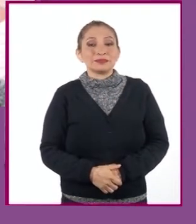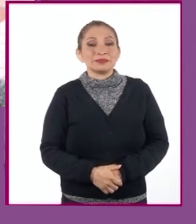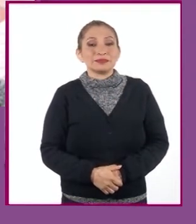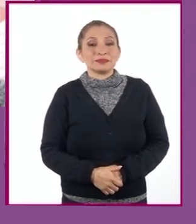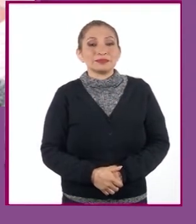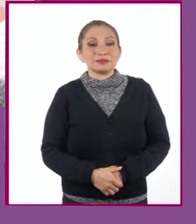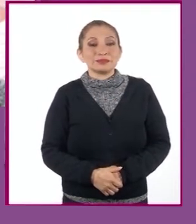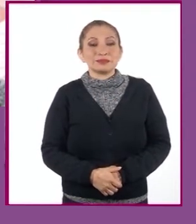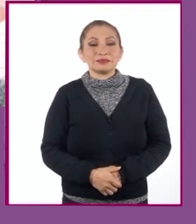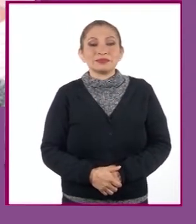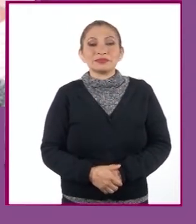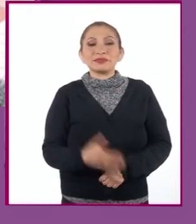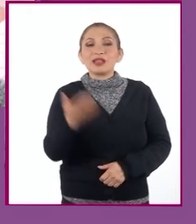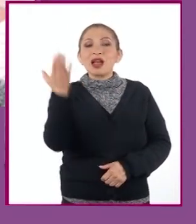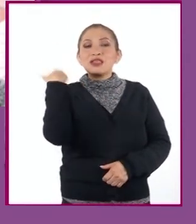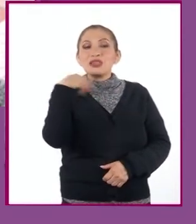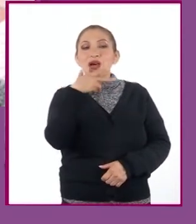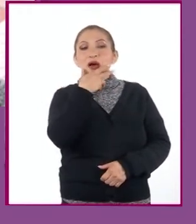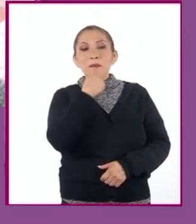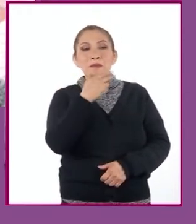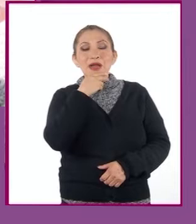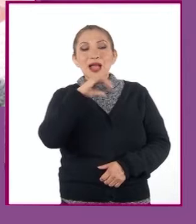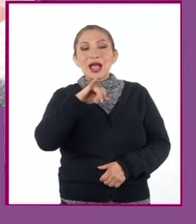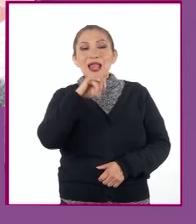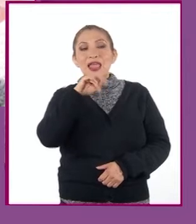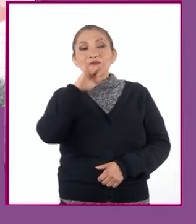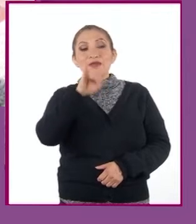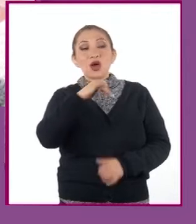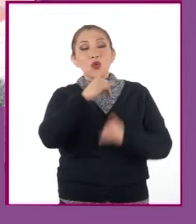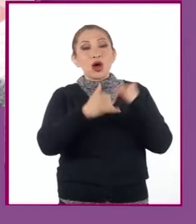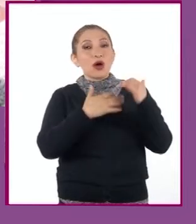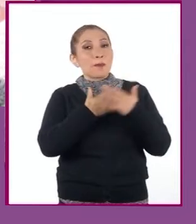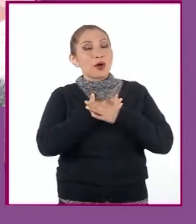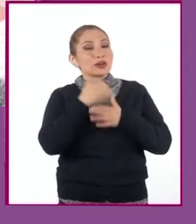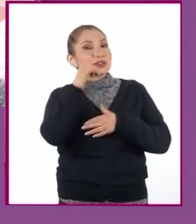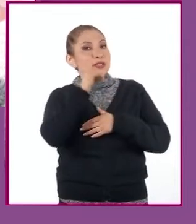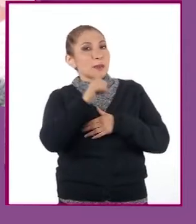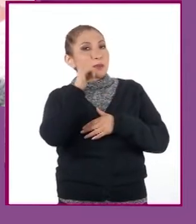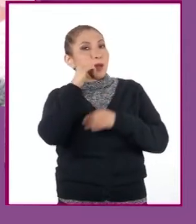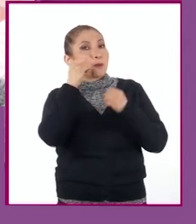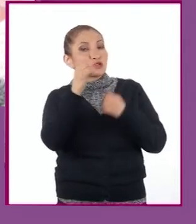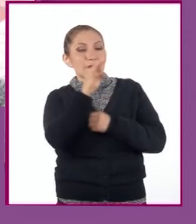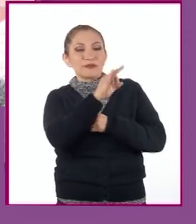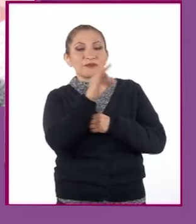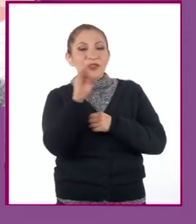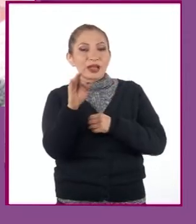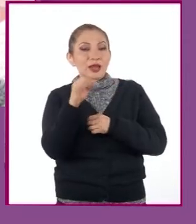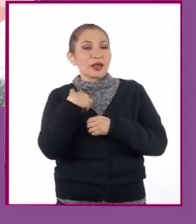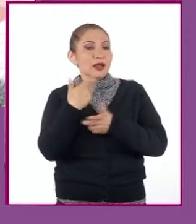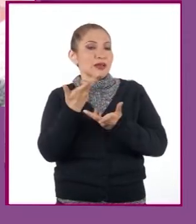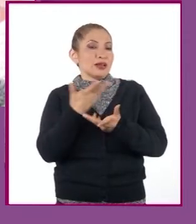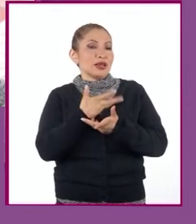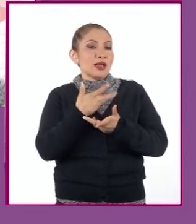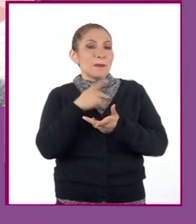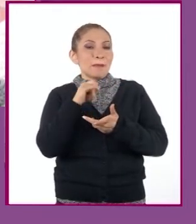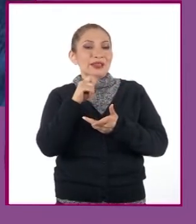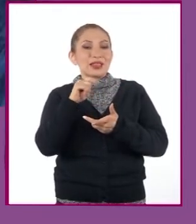¿Qué quedó de aquel jailefe que en el juego del amor decía siempre, mucha F, me tengo